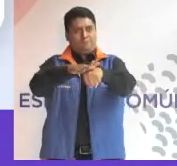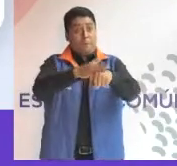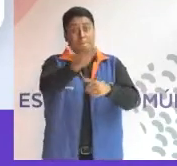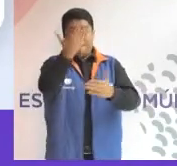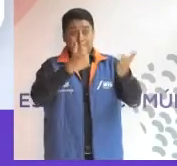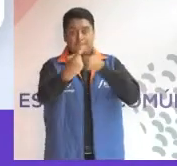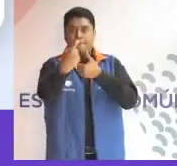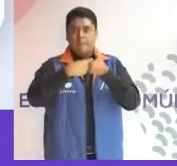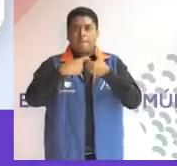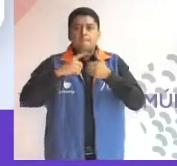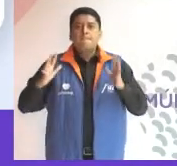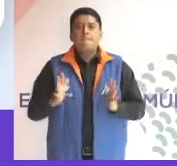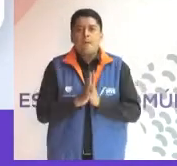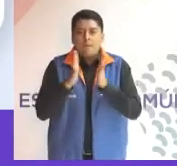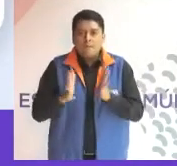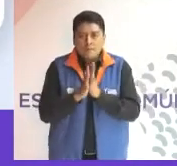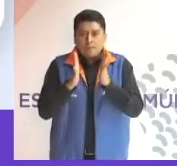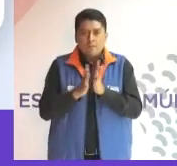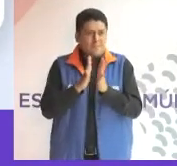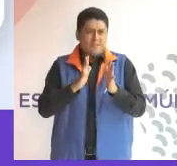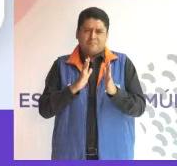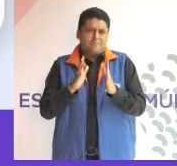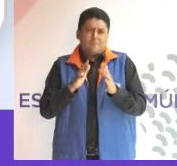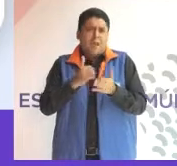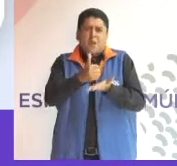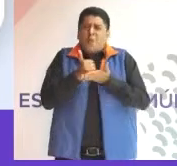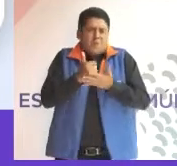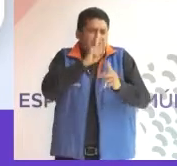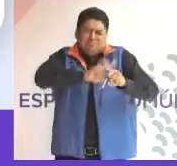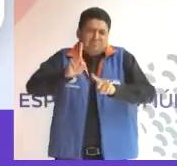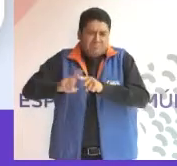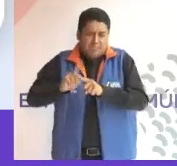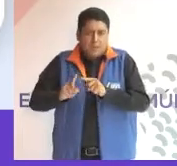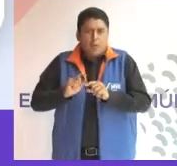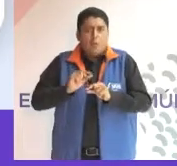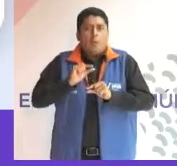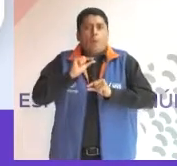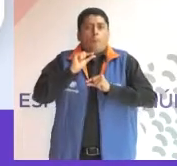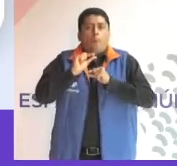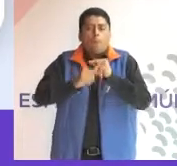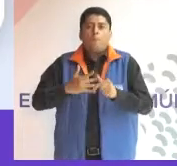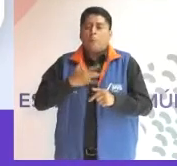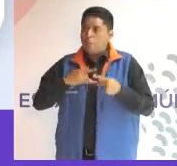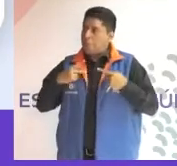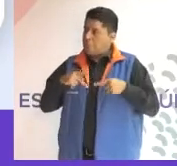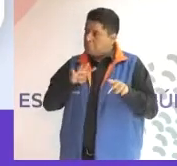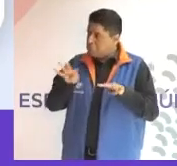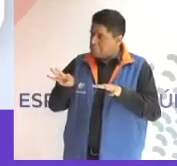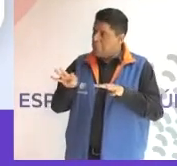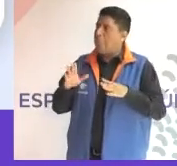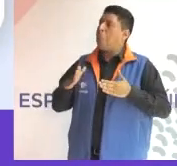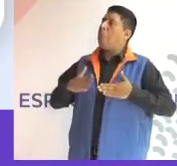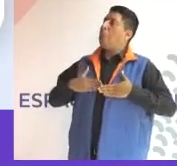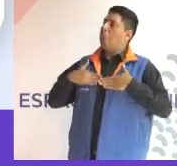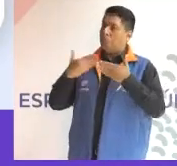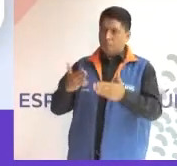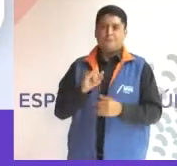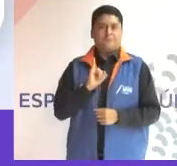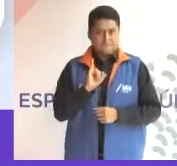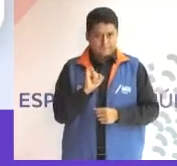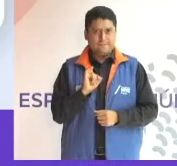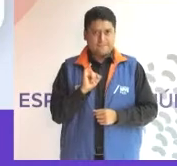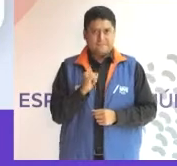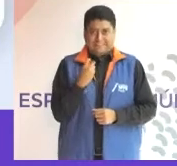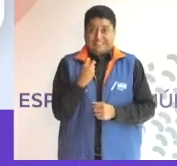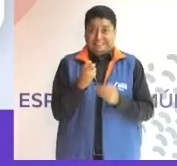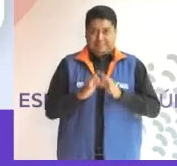una manera o de otra dentro de nuestras organizaciones. Y entonces la confianza se va creando solita, va. Y la otra parte que mencionaron